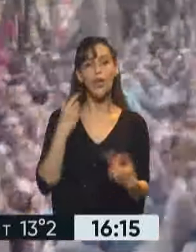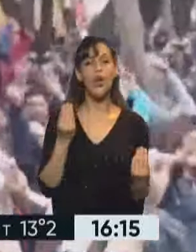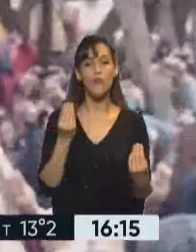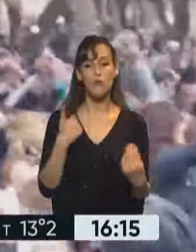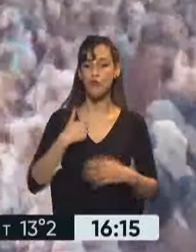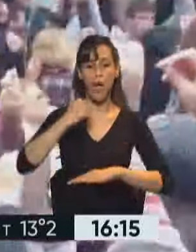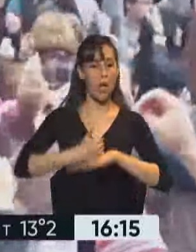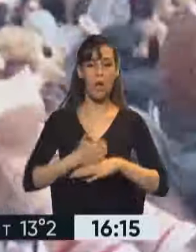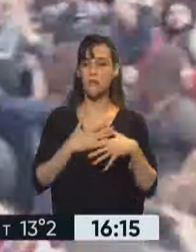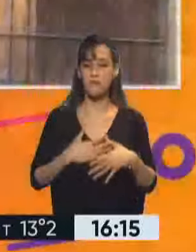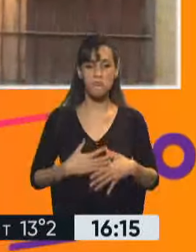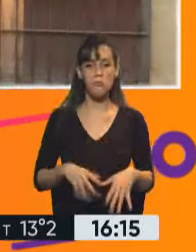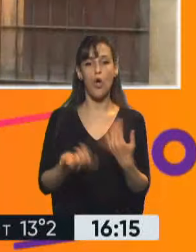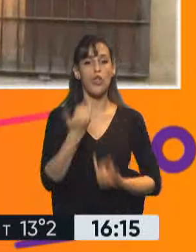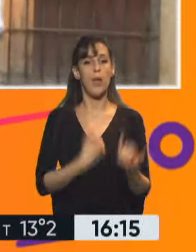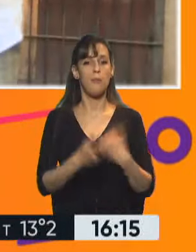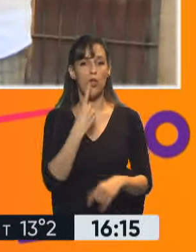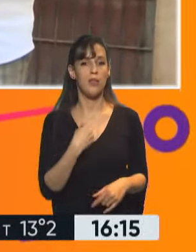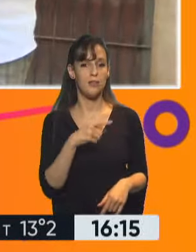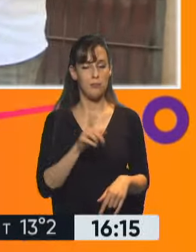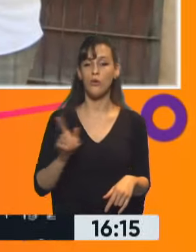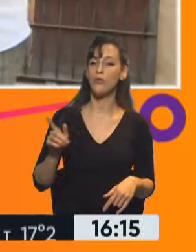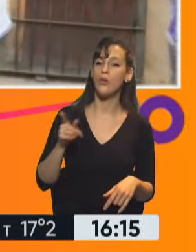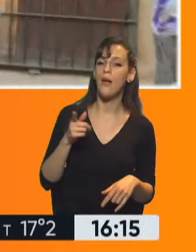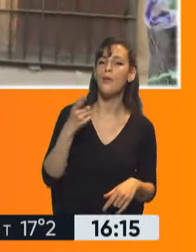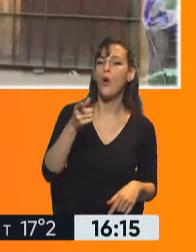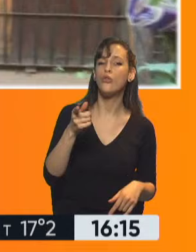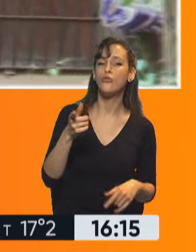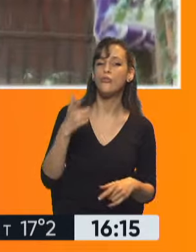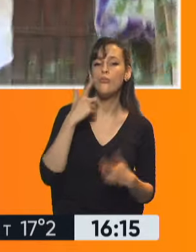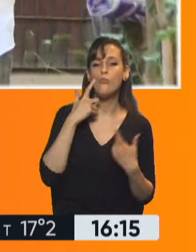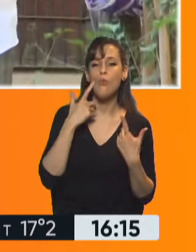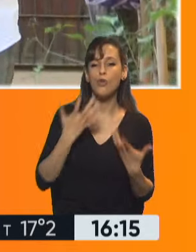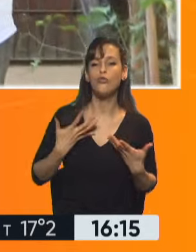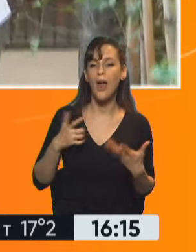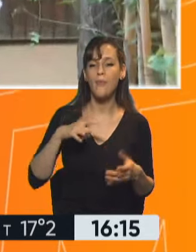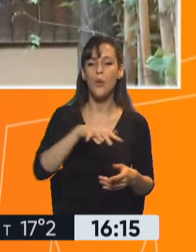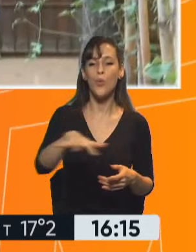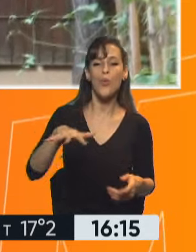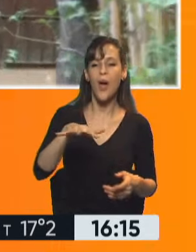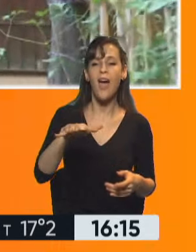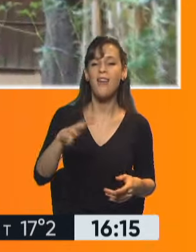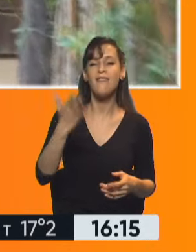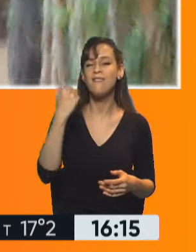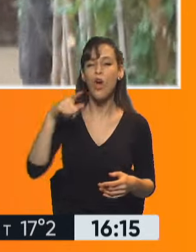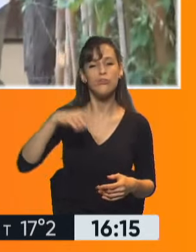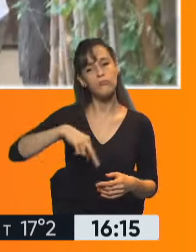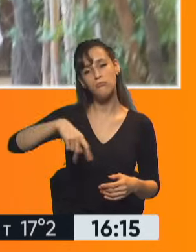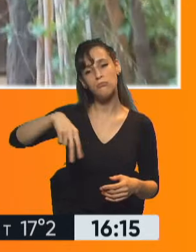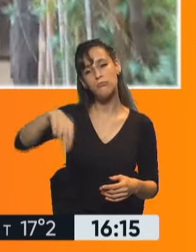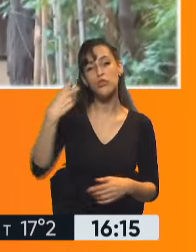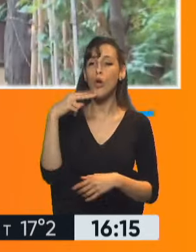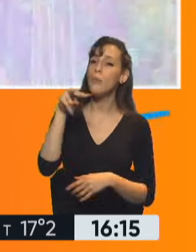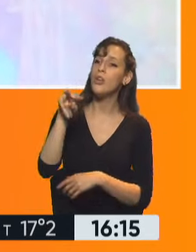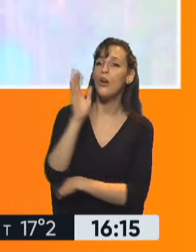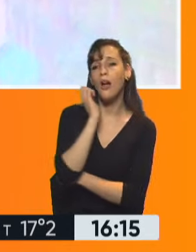cualquier cosa, ¿eh? Con vos, Goico, quiero seguir. Vos llévame a ver lo que quieras, a contame lo que quieras. Yo estoy acá de espectadora,